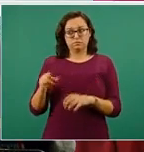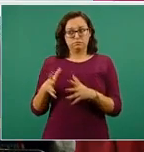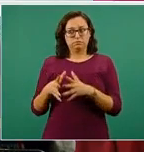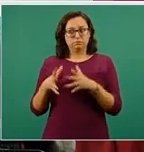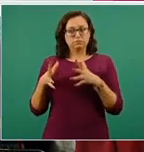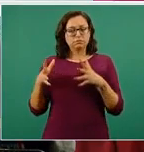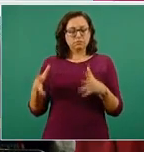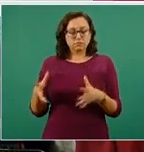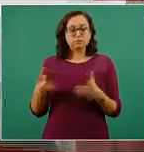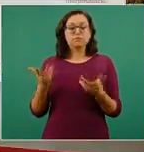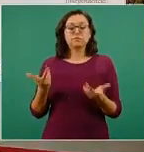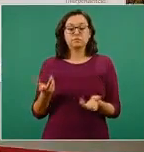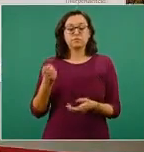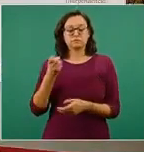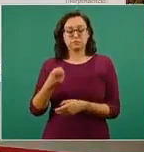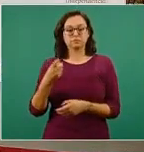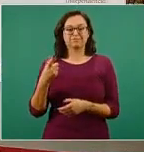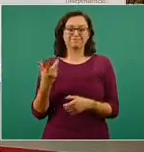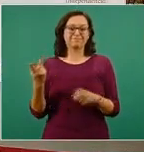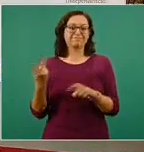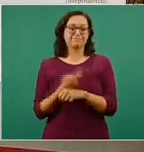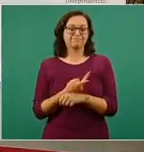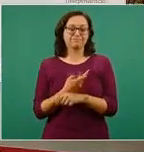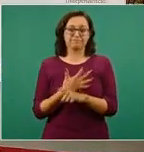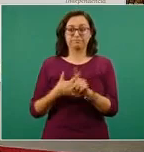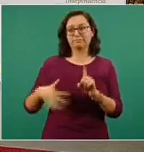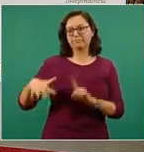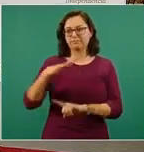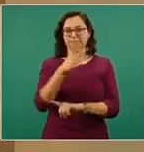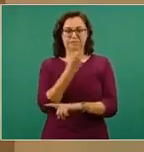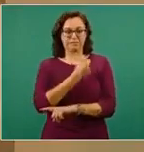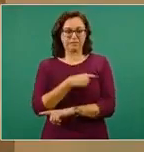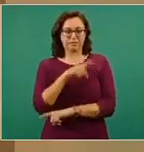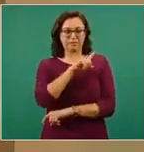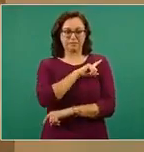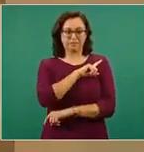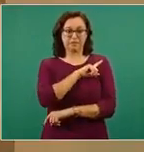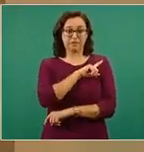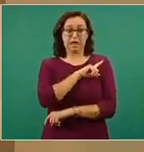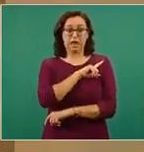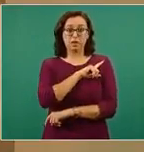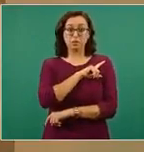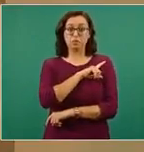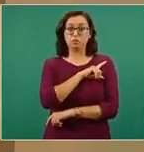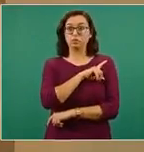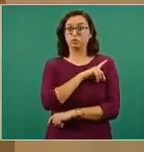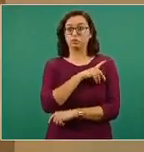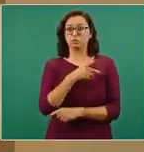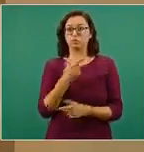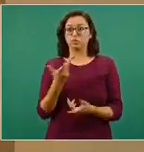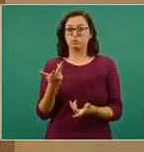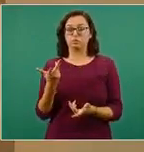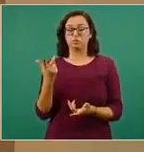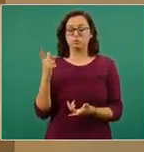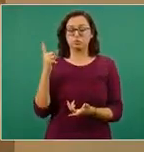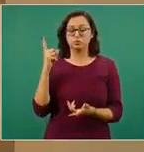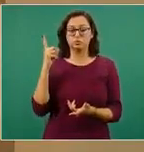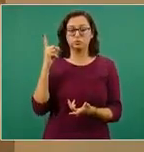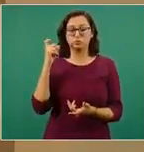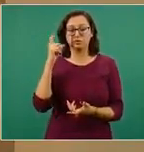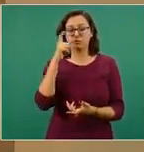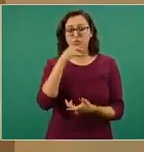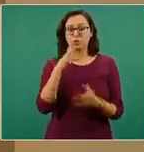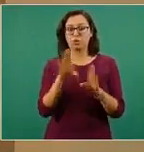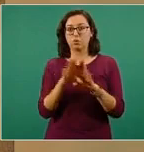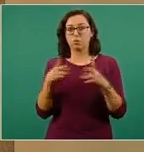nos hace de alguna manera que las condicionantes de salud tengan mucho que ver con el estado y el bienestar de